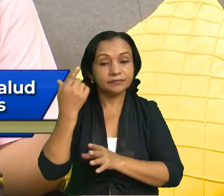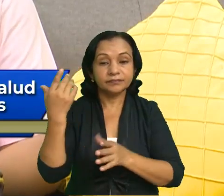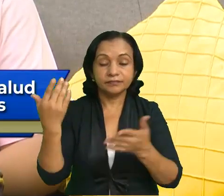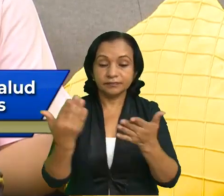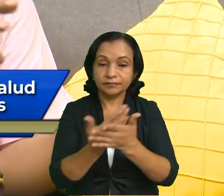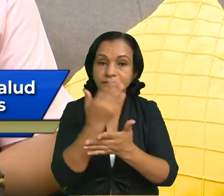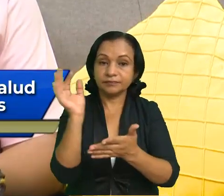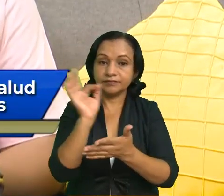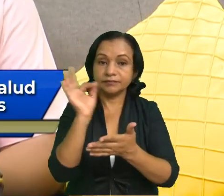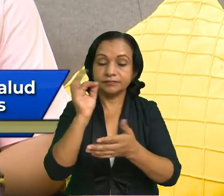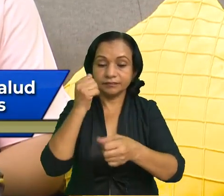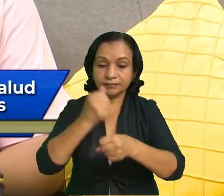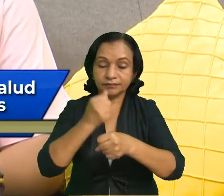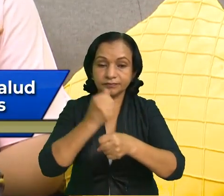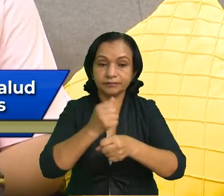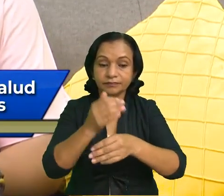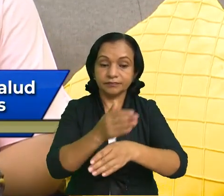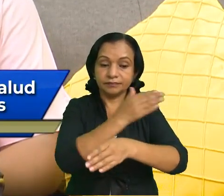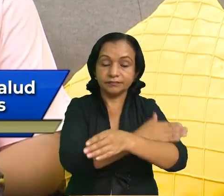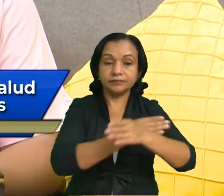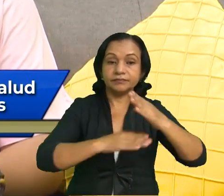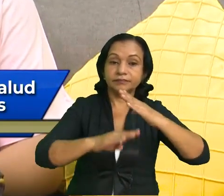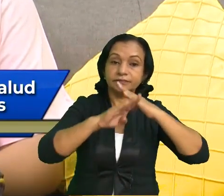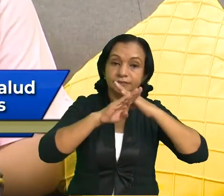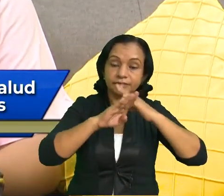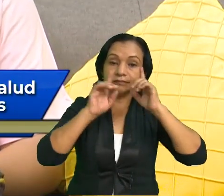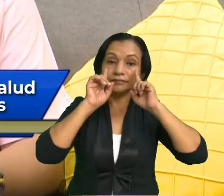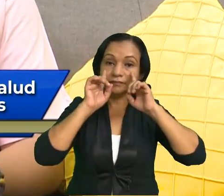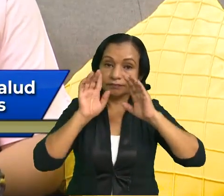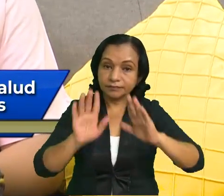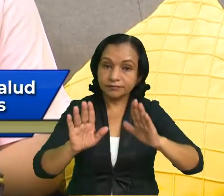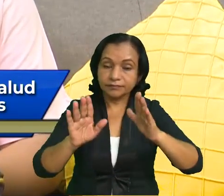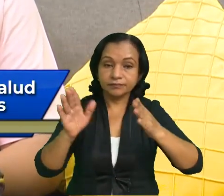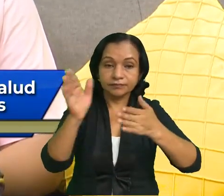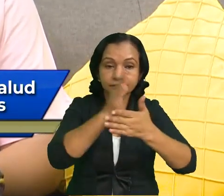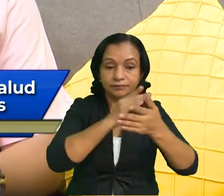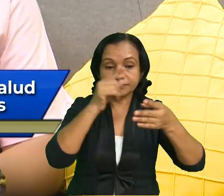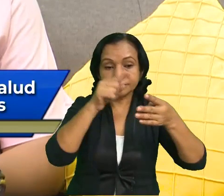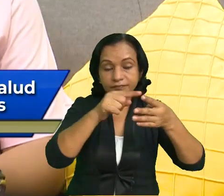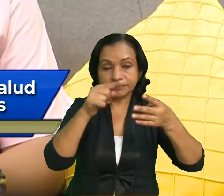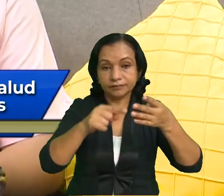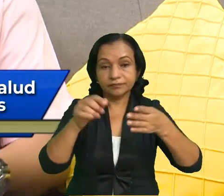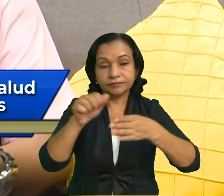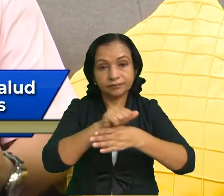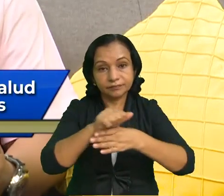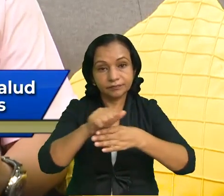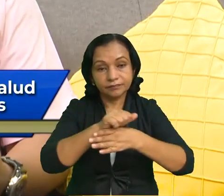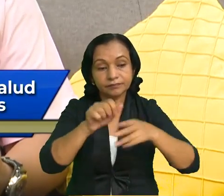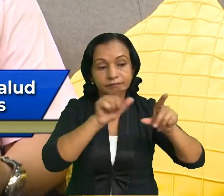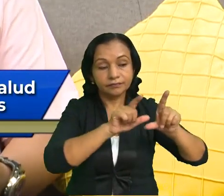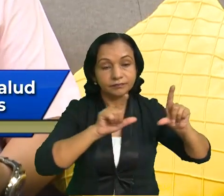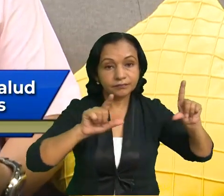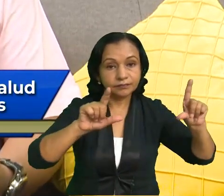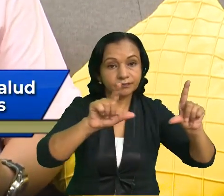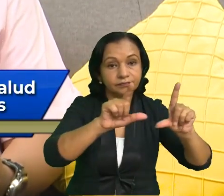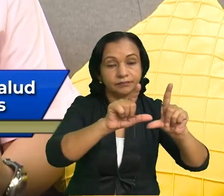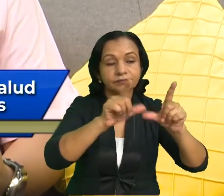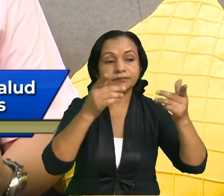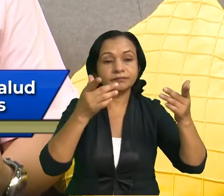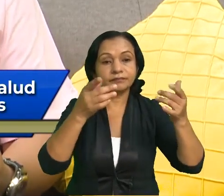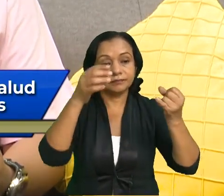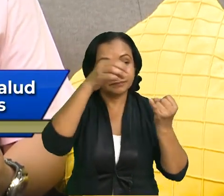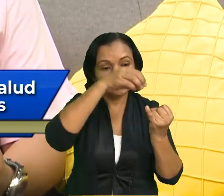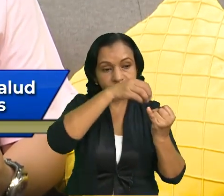preventivas de parte del ministerio de salud se mencionaba y algunos ejes como fueron pues la preparación de un espacio adecuado con las condiciones